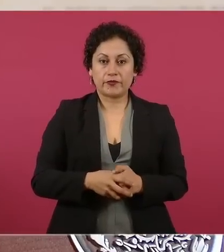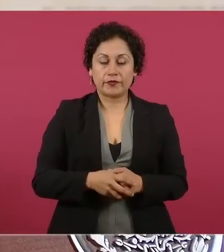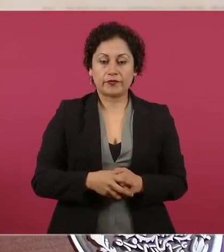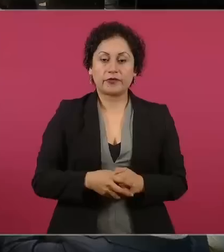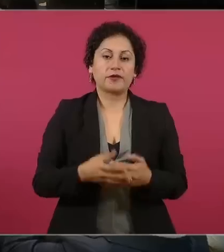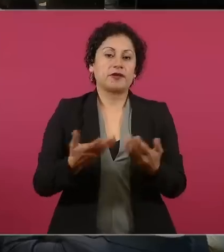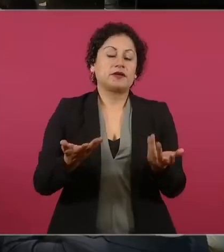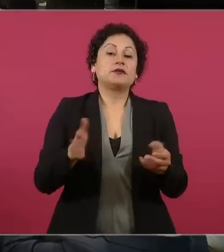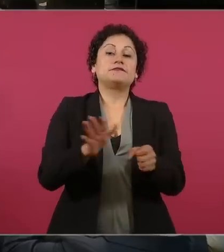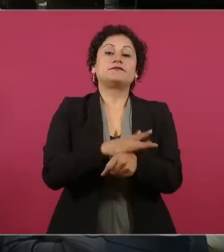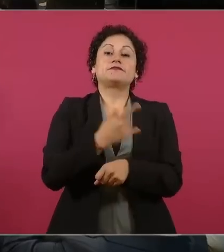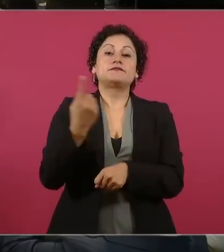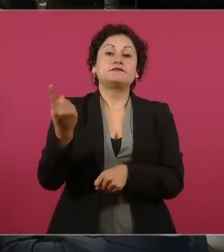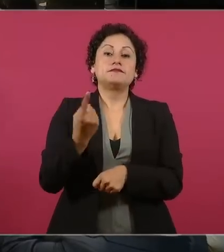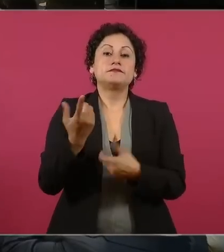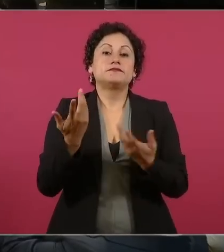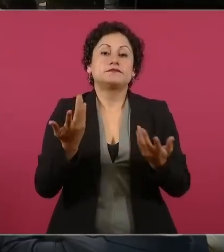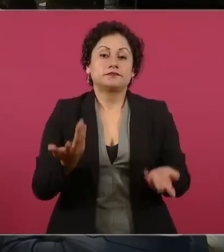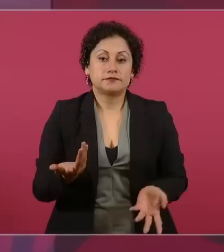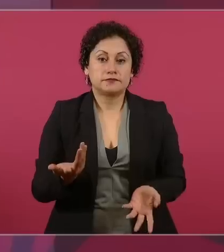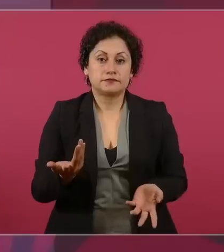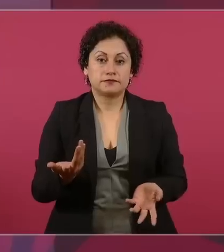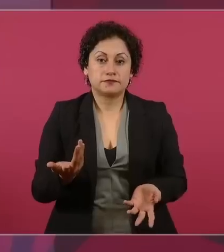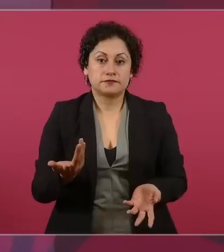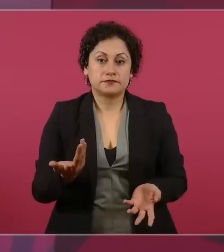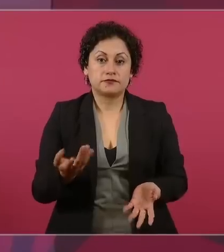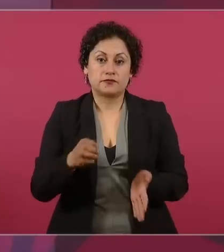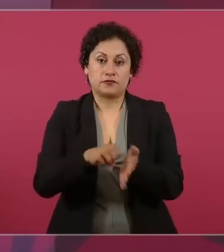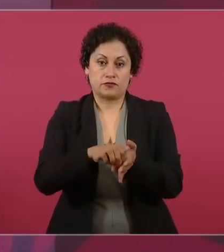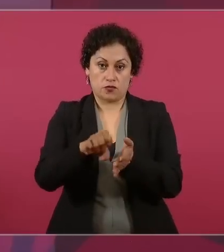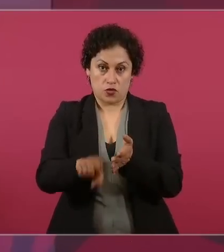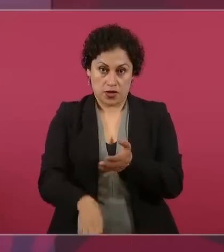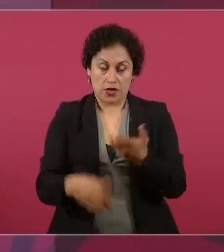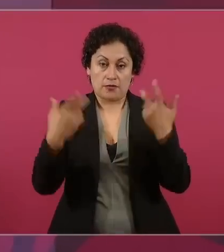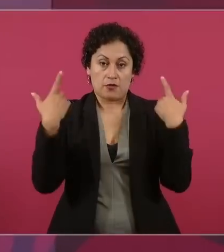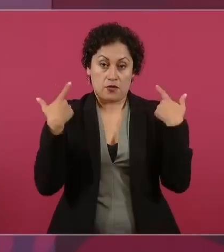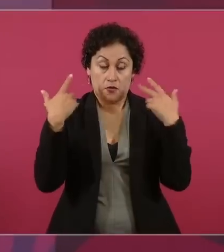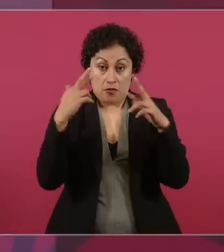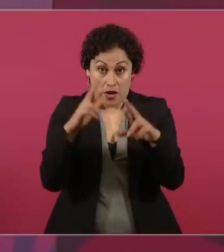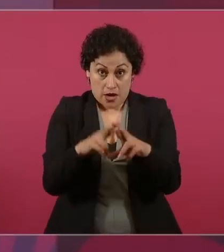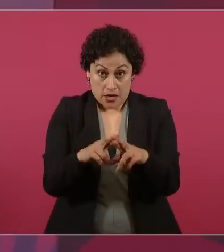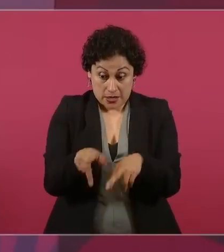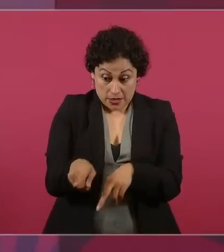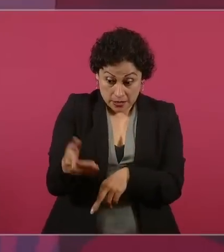Porque ¿cómo un maestro va a ganar